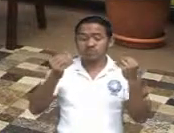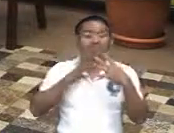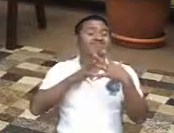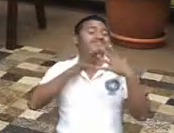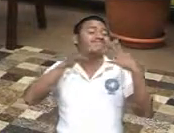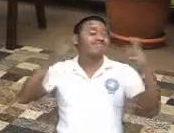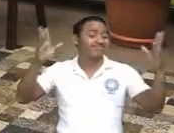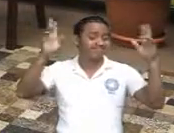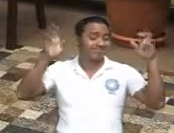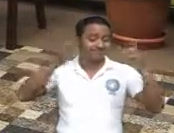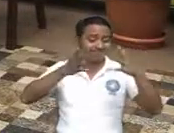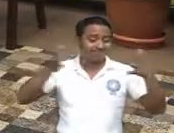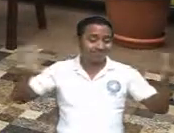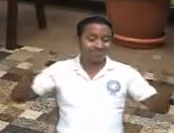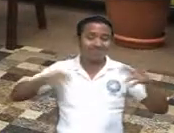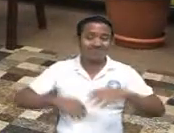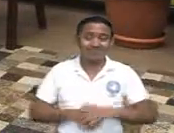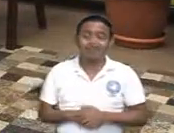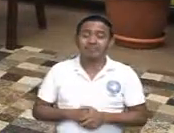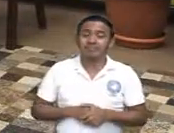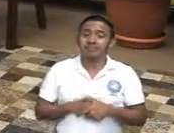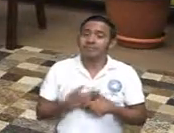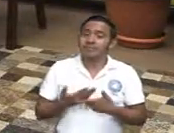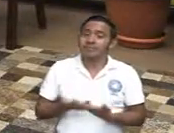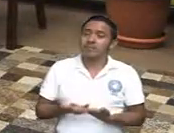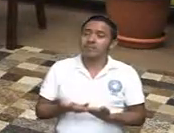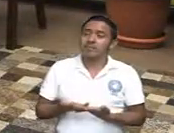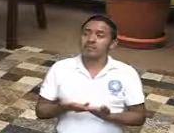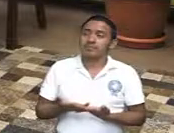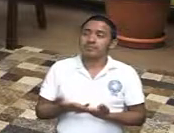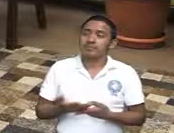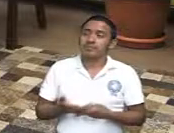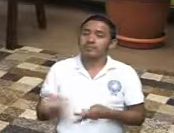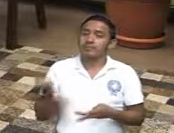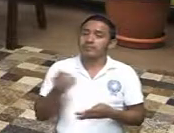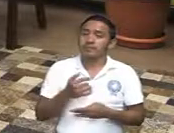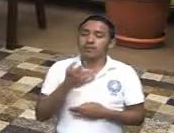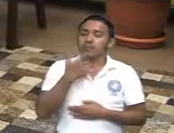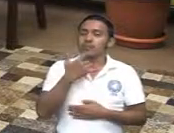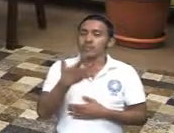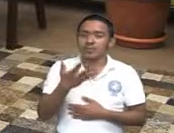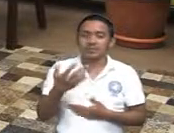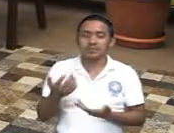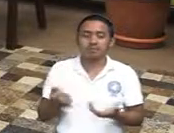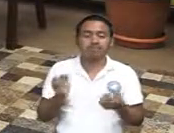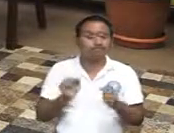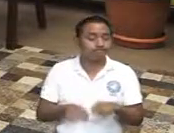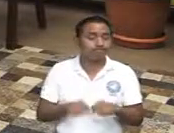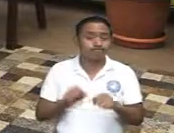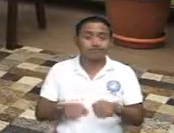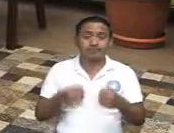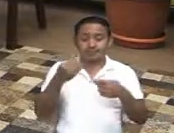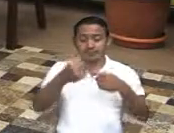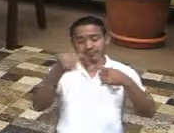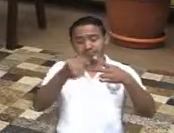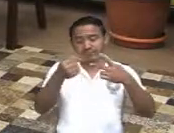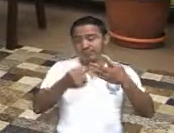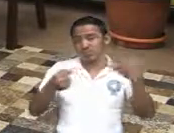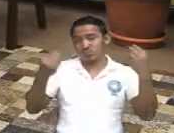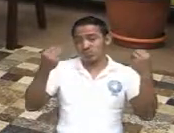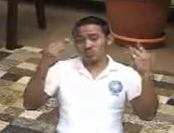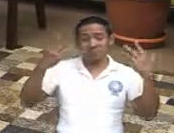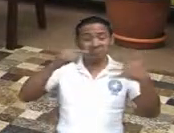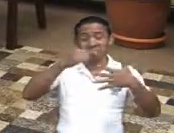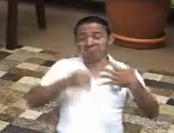verdad no es la causa del ruido en el oído pueden ser múltiples bien